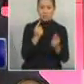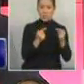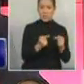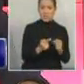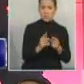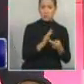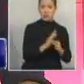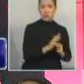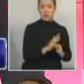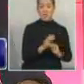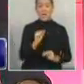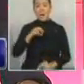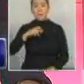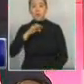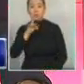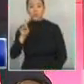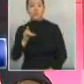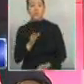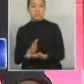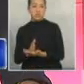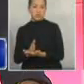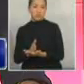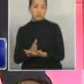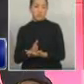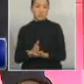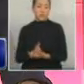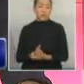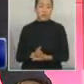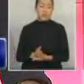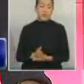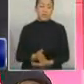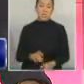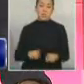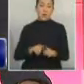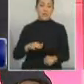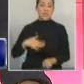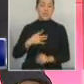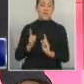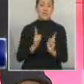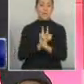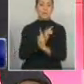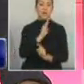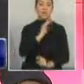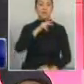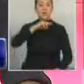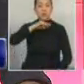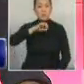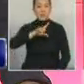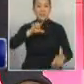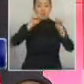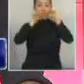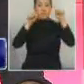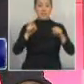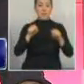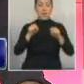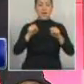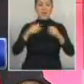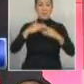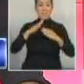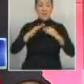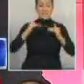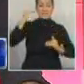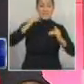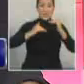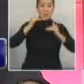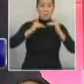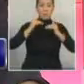hay una decisión. Uh-huh. Ahora, de que quieren cambiar el binominal por un sistema más proporcional, lo